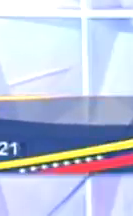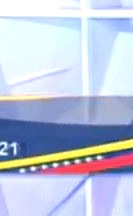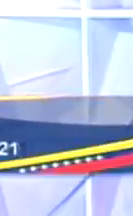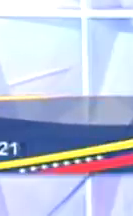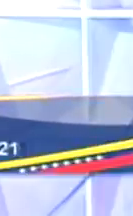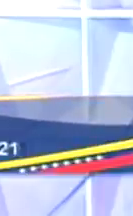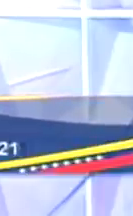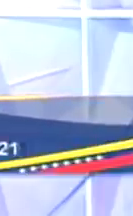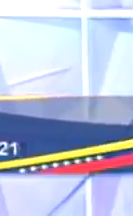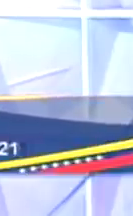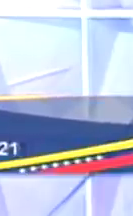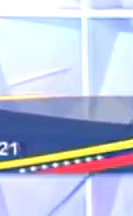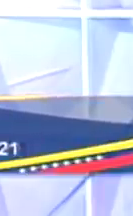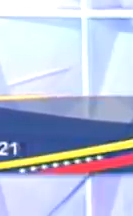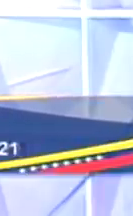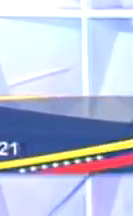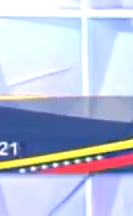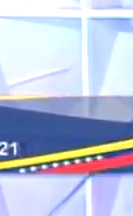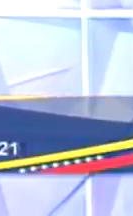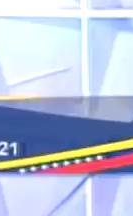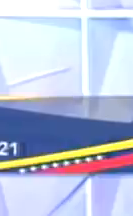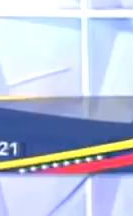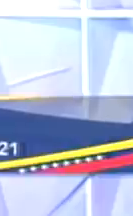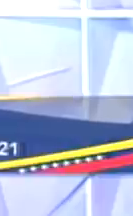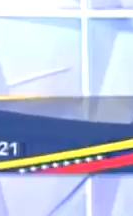el internet, en nuestra vida cotidiana.